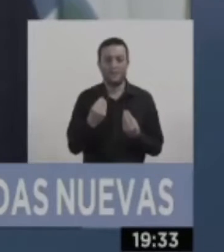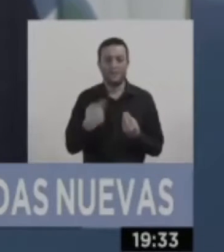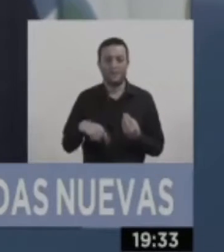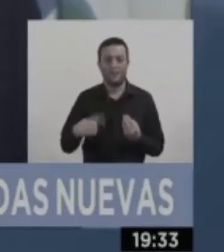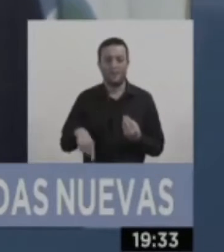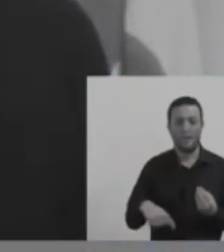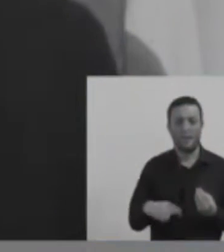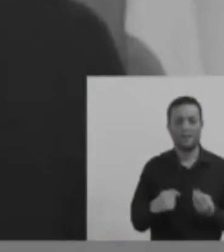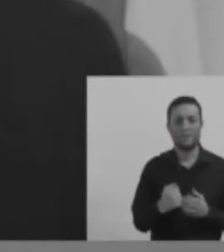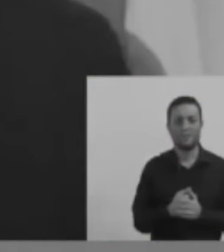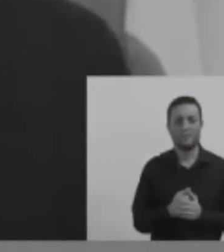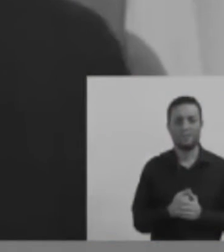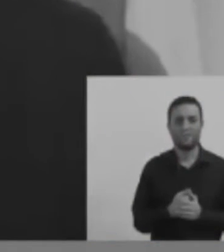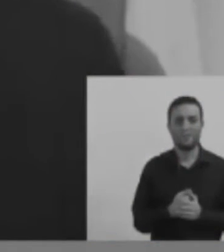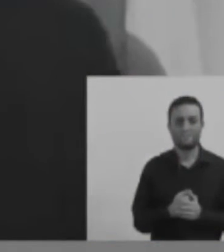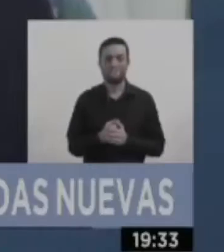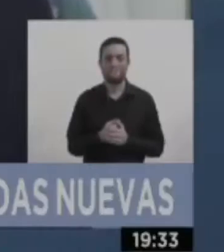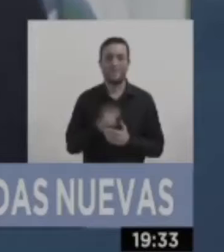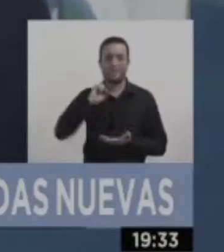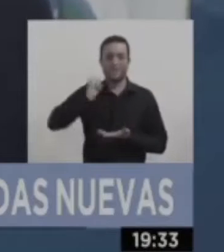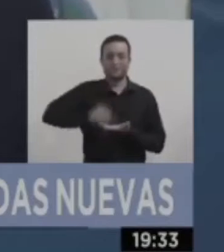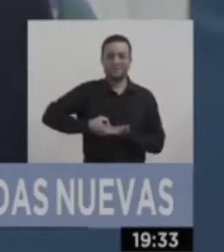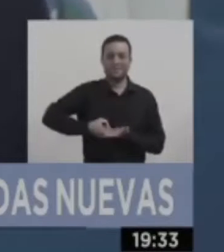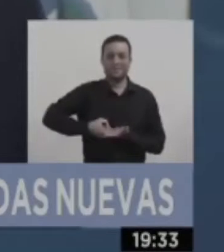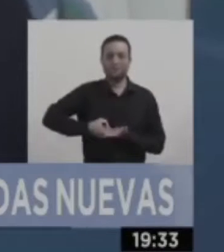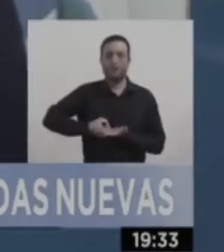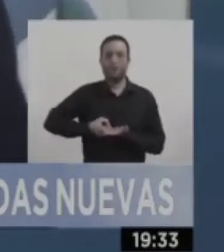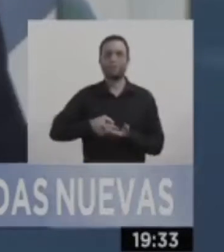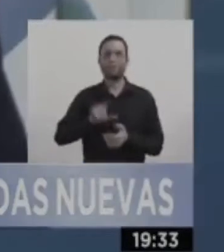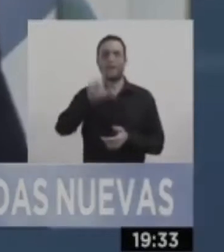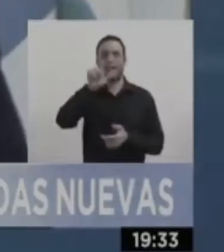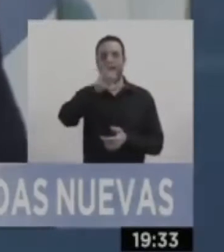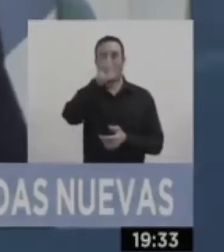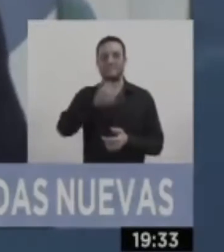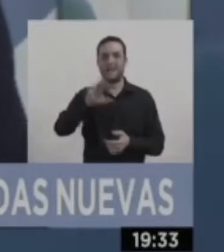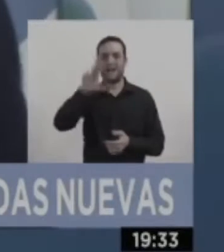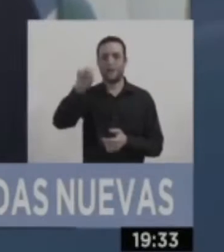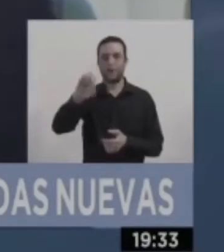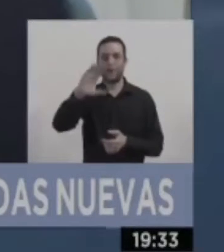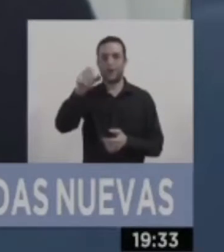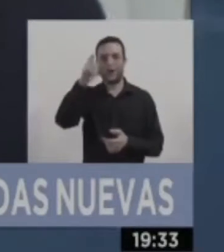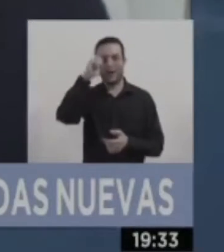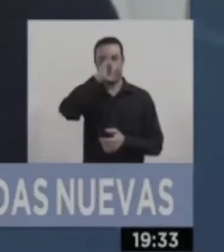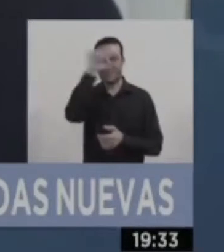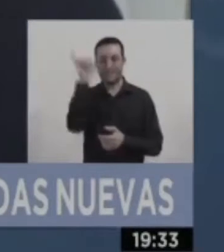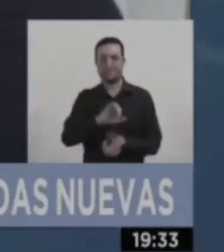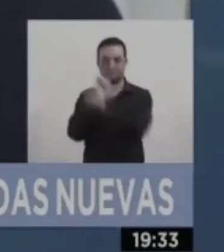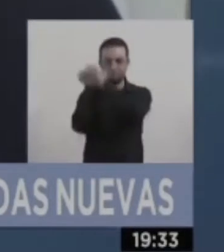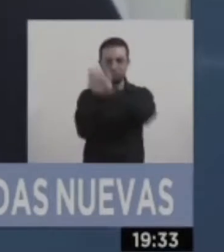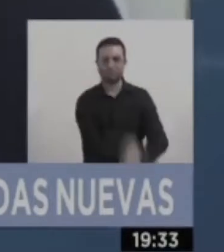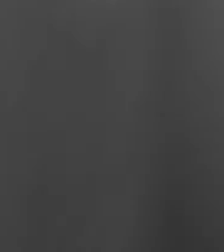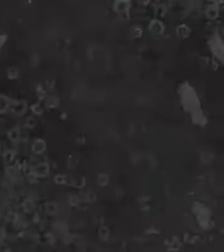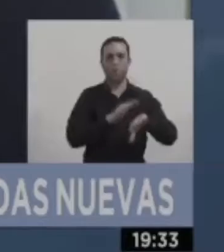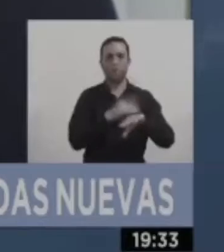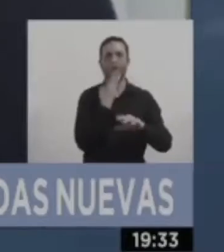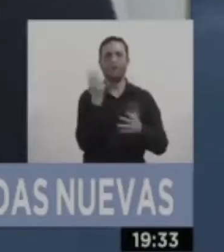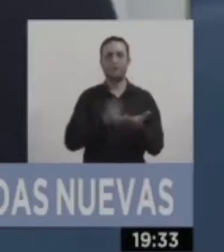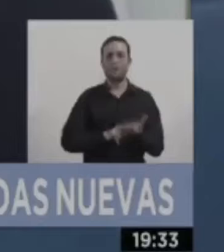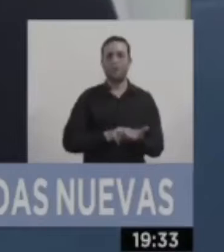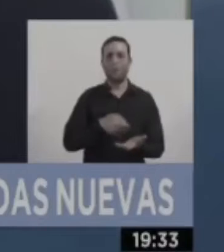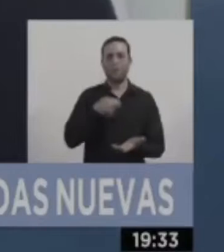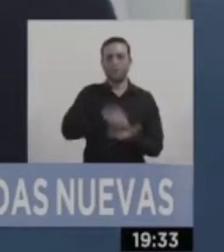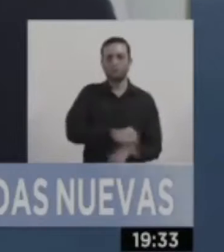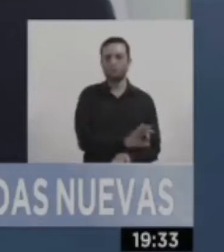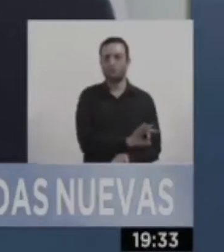a Lázaro Báez a prisión, a creo 12 años, por supuesta evasión impositiva. Bueno, ¿saben cuál